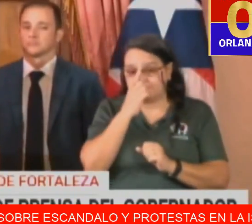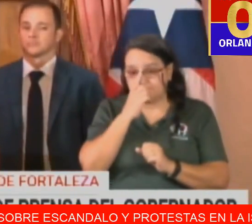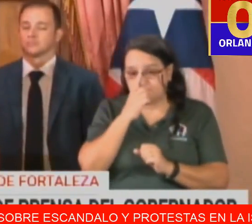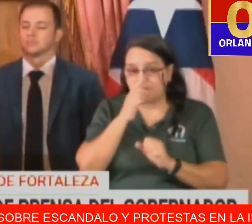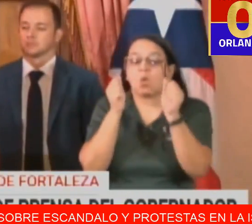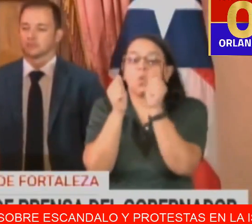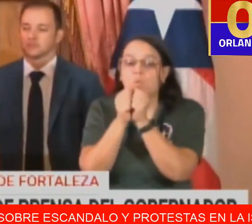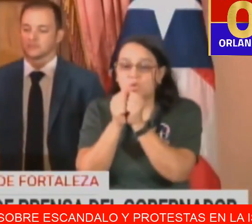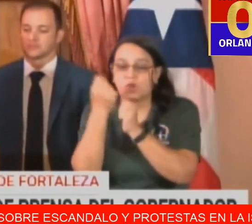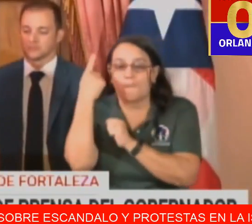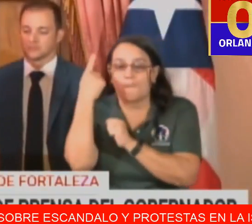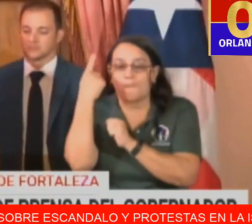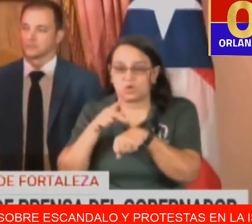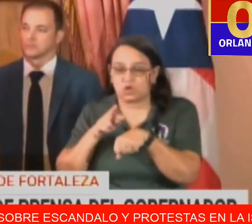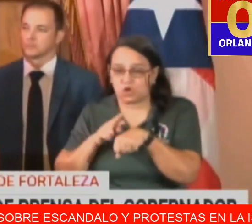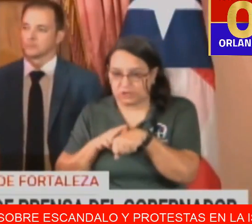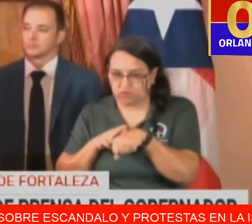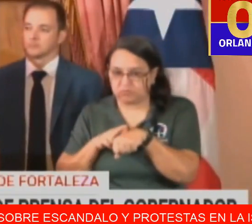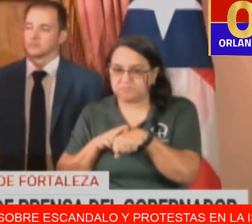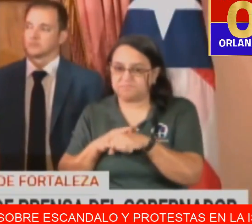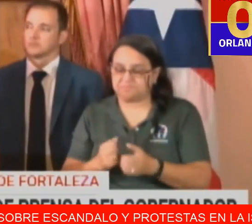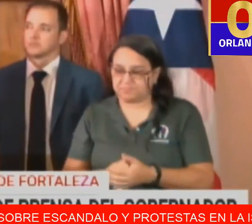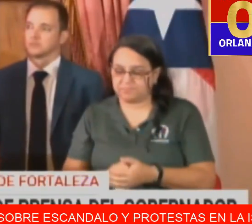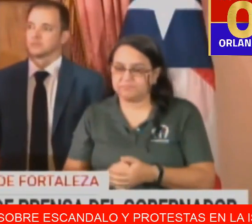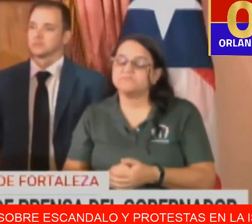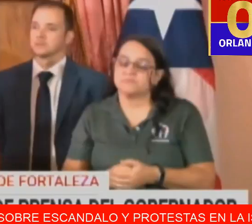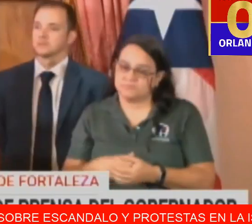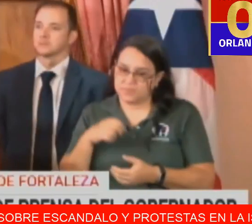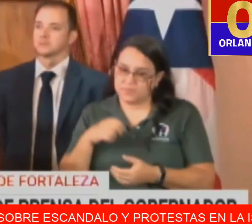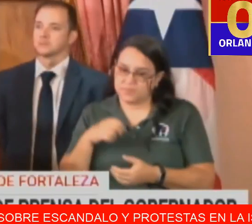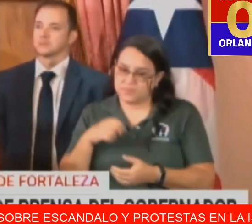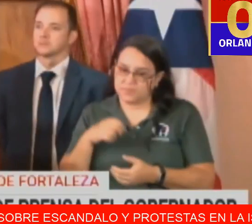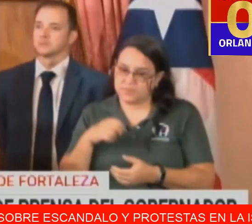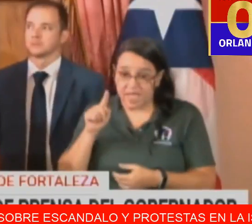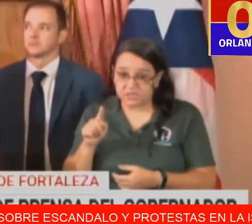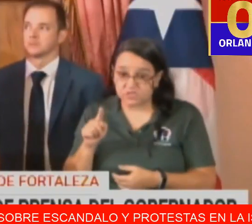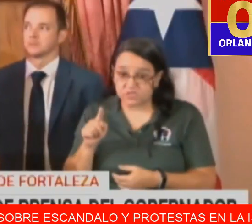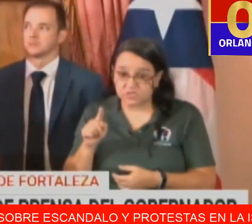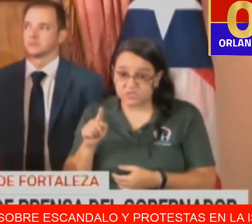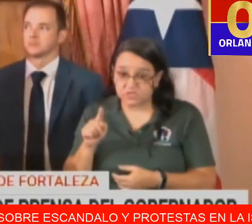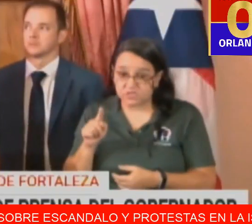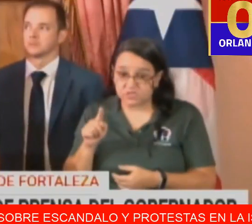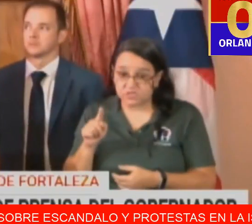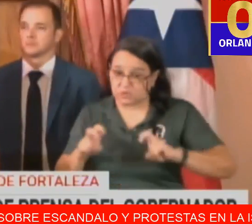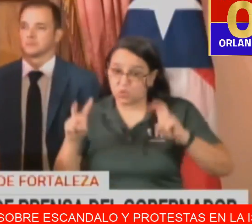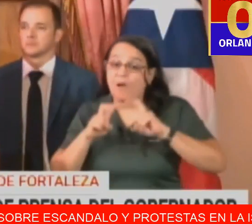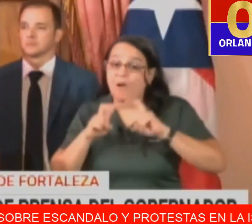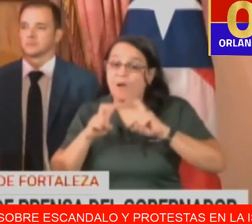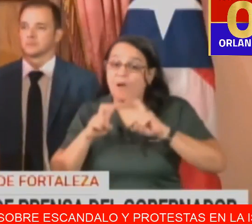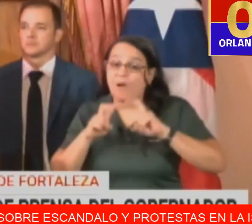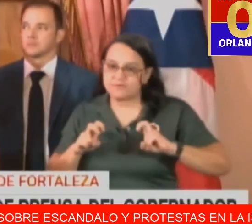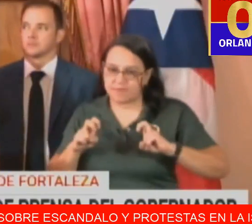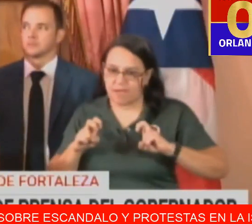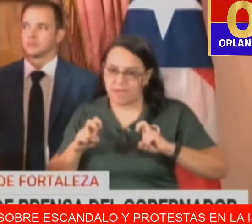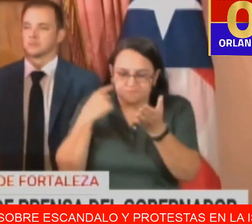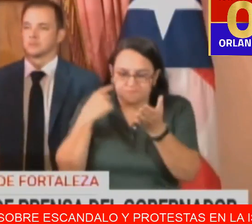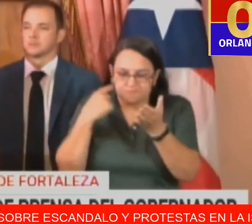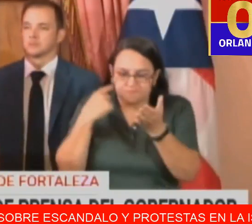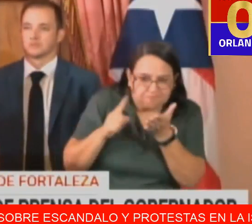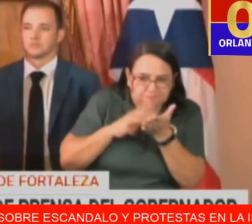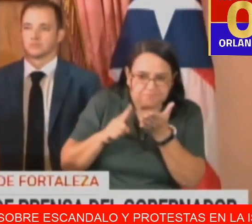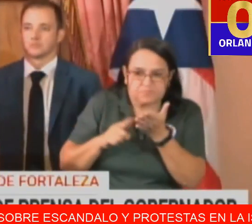la de Unidos por Puerto Rico. Unidos por Puerto Rico. Sí, mira, correcto. Precisamente por eso se llevó a cabo una auditoría, ¿verdad? La solicitó el